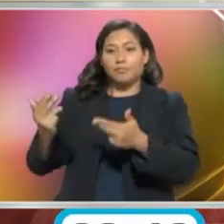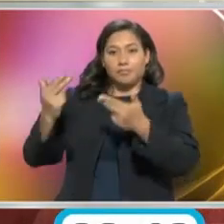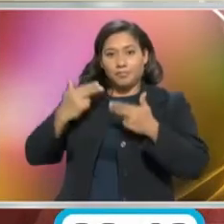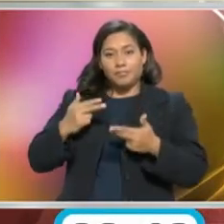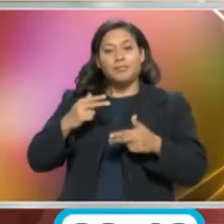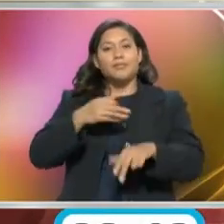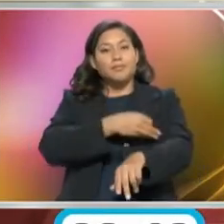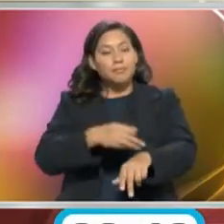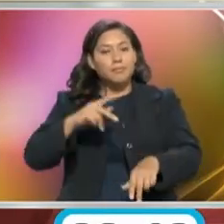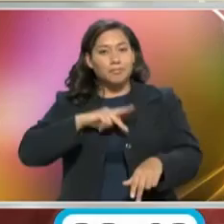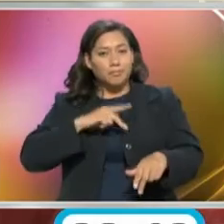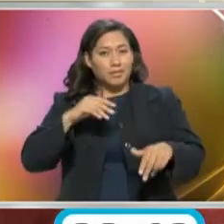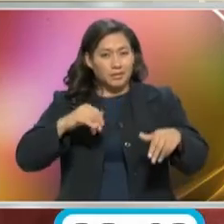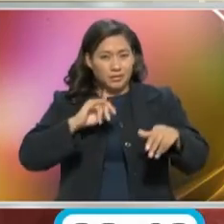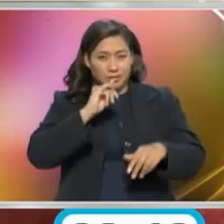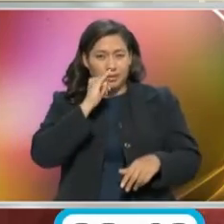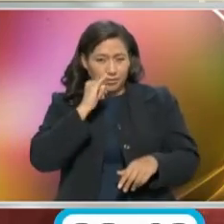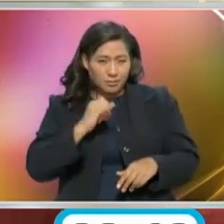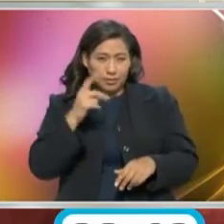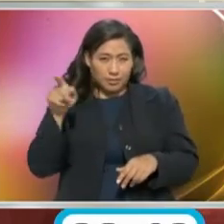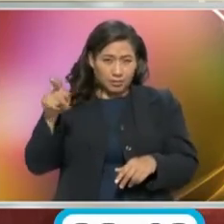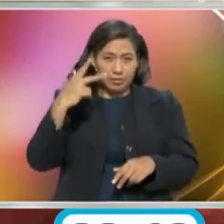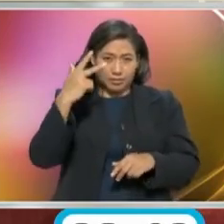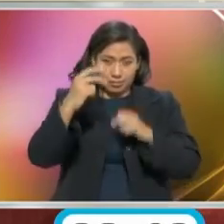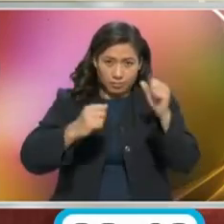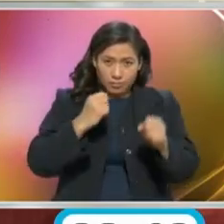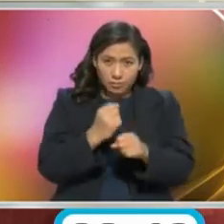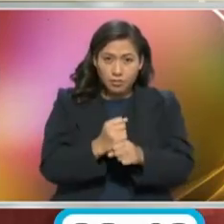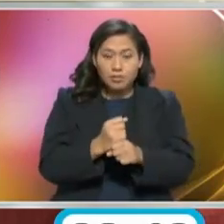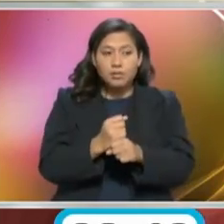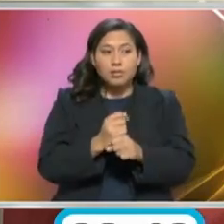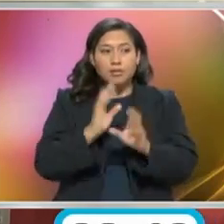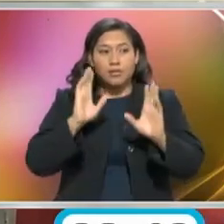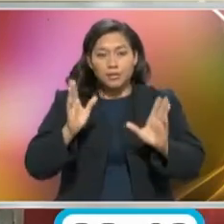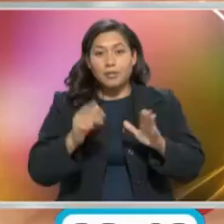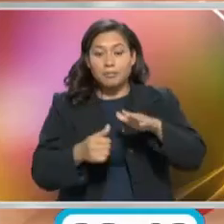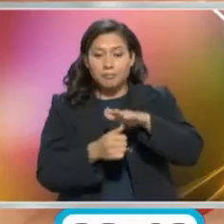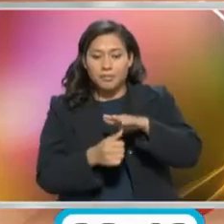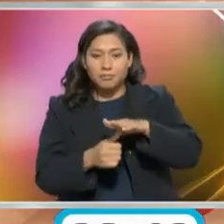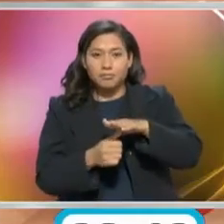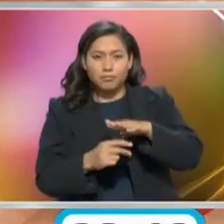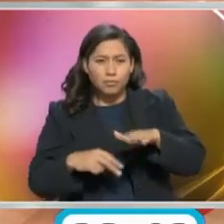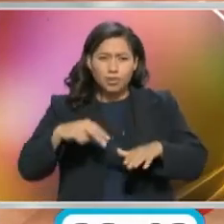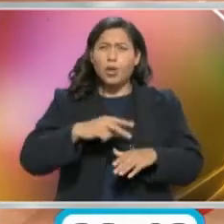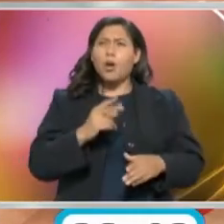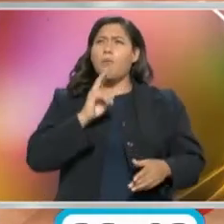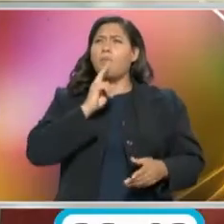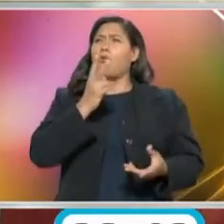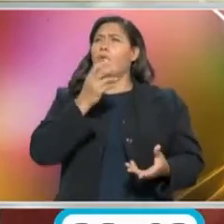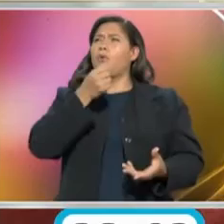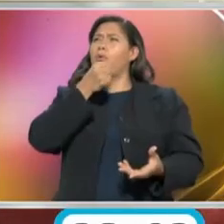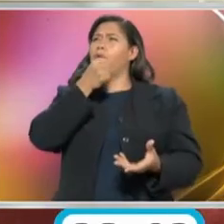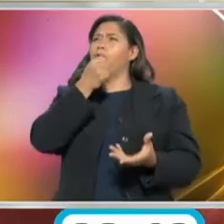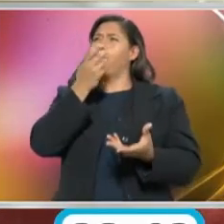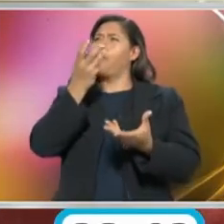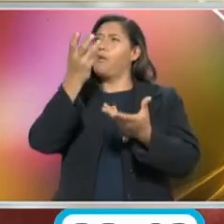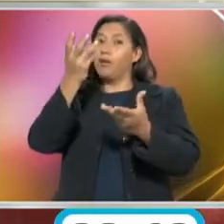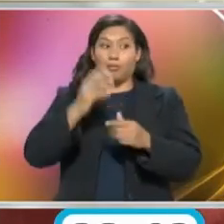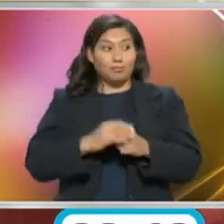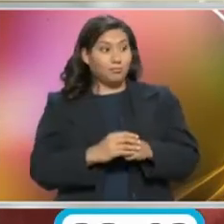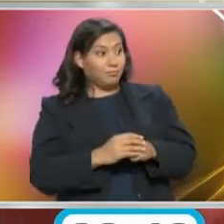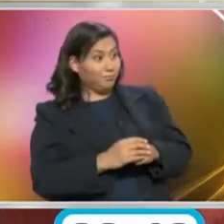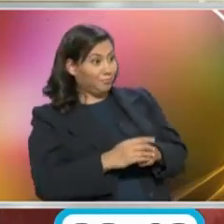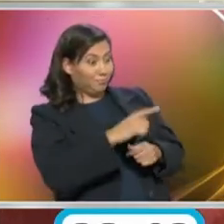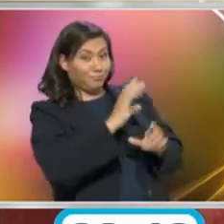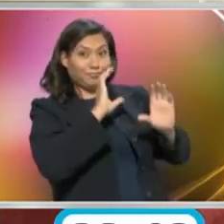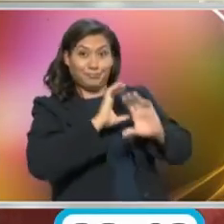Italia, ella como 8 años se levantó en la mesa y cantaba. Y yo como, ok, wow,